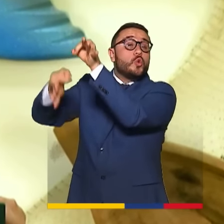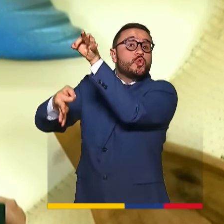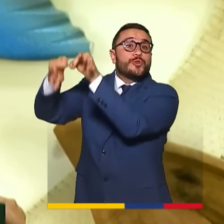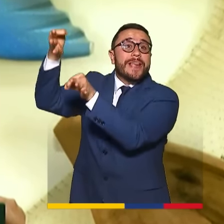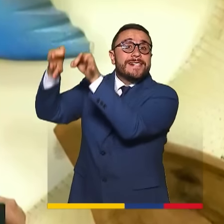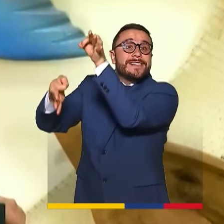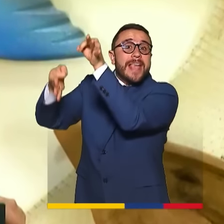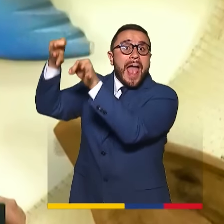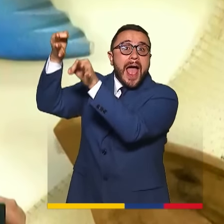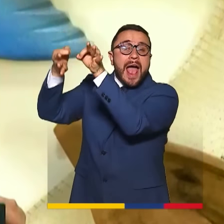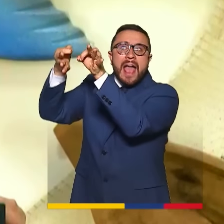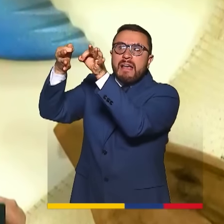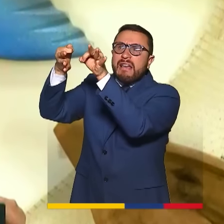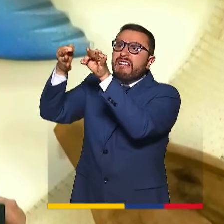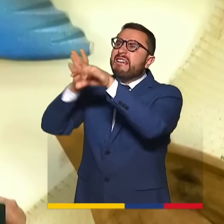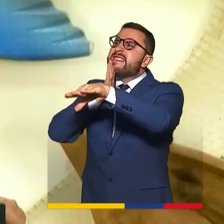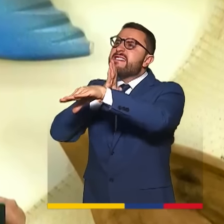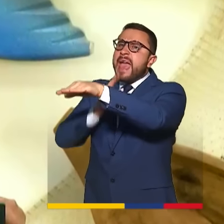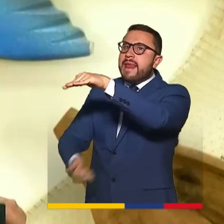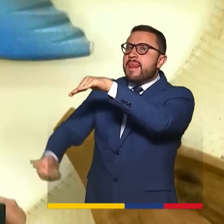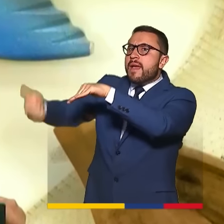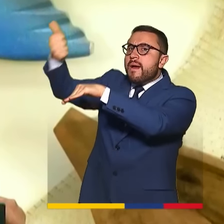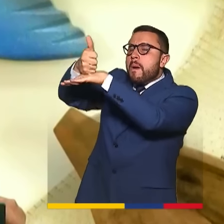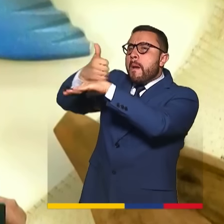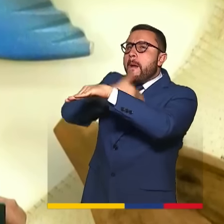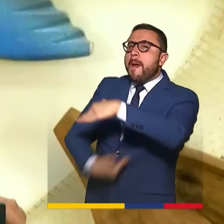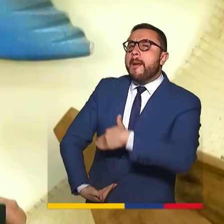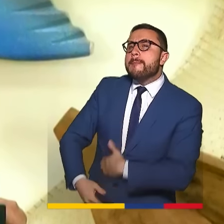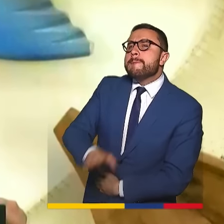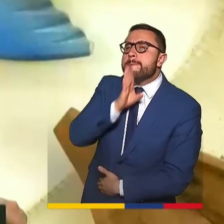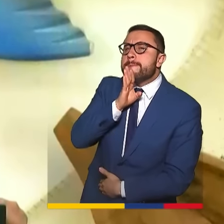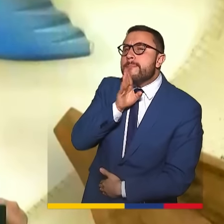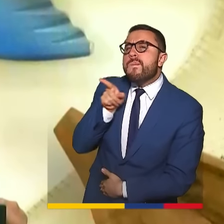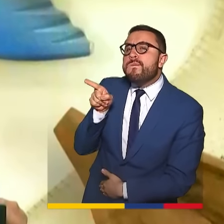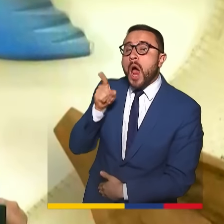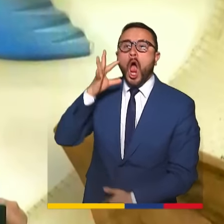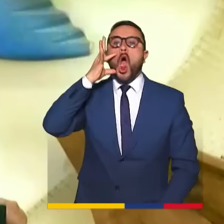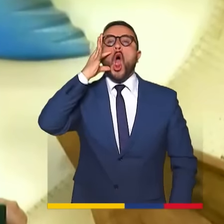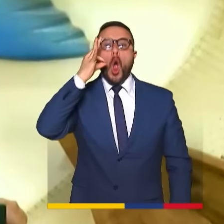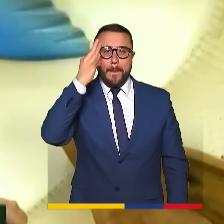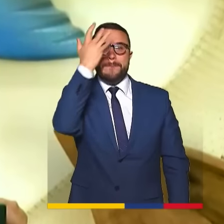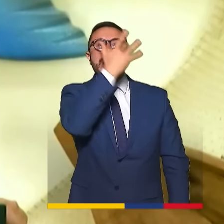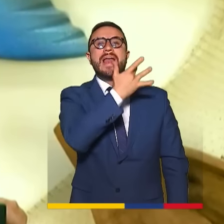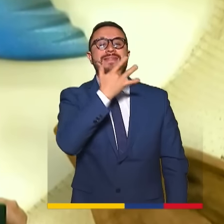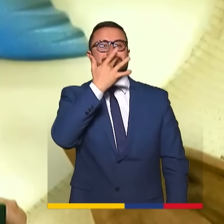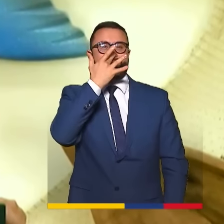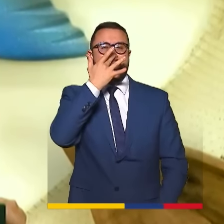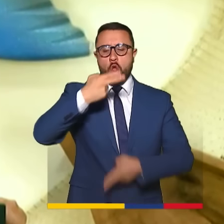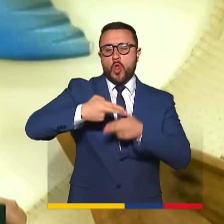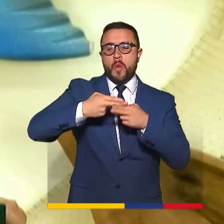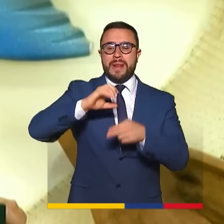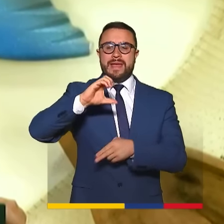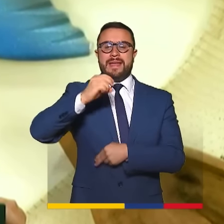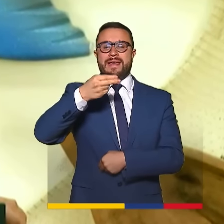por la presidencia de un hombre negro que hoy tiene esa corporación, magistrado